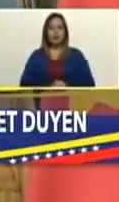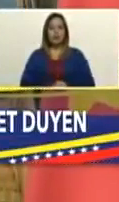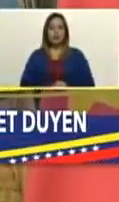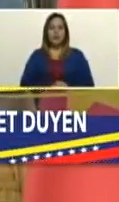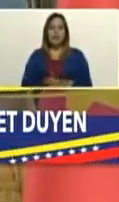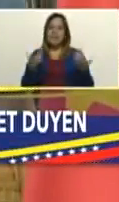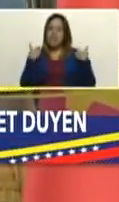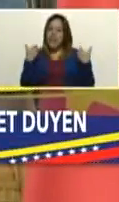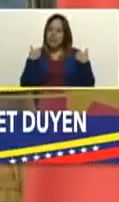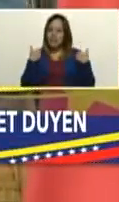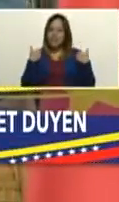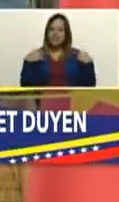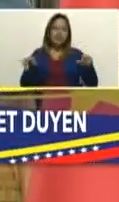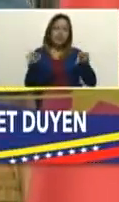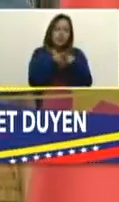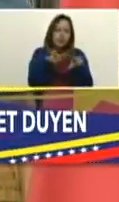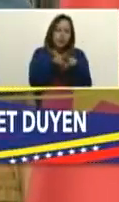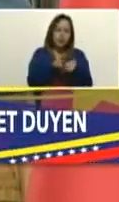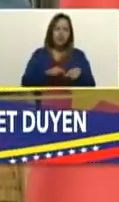sacrificios compartidos,